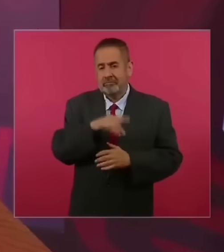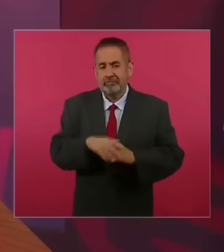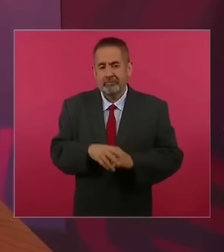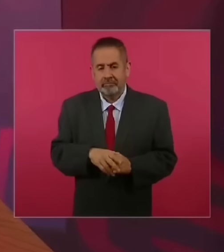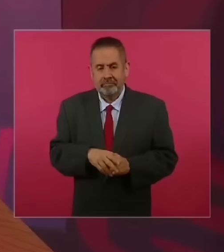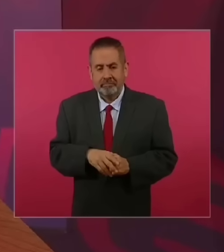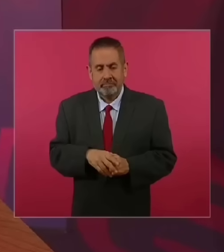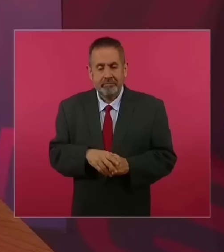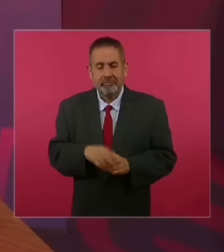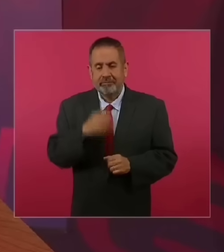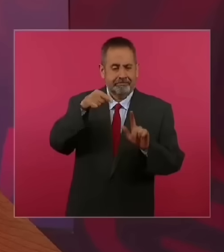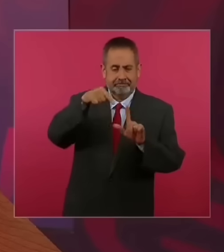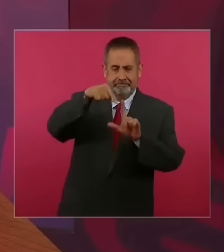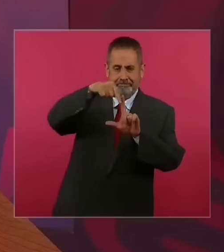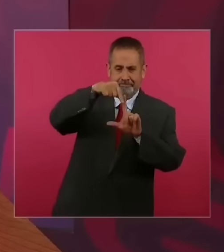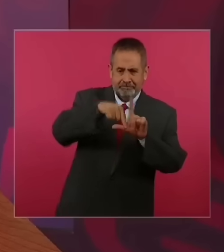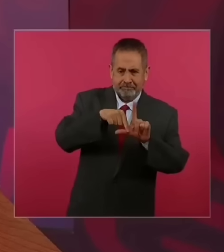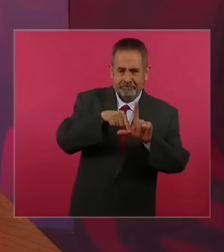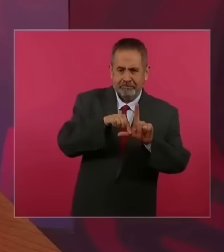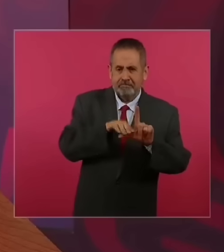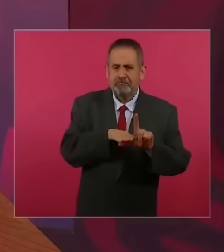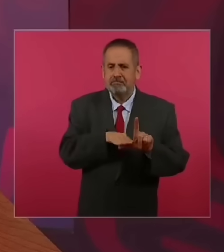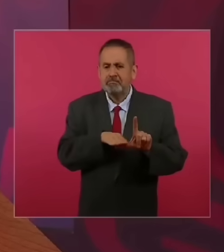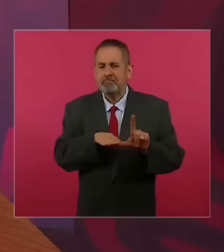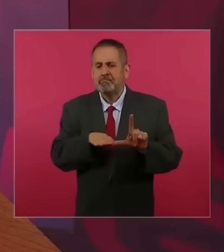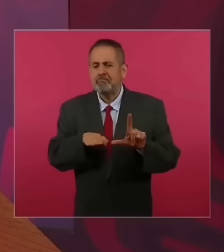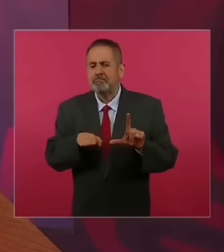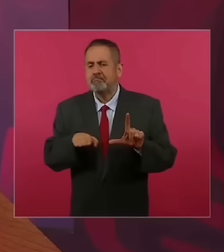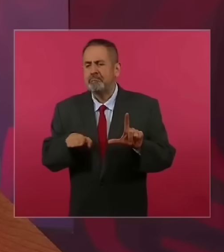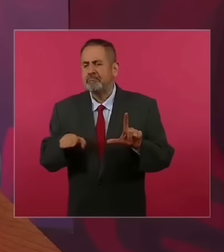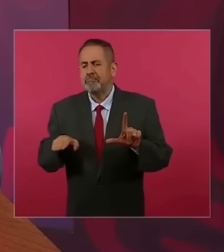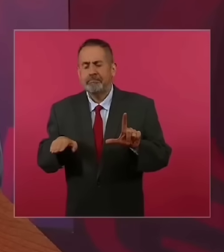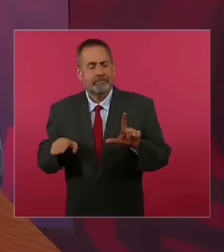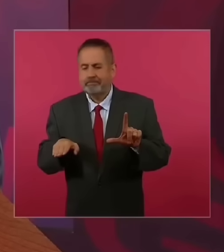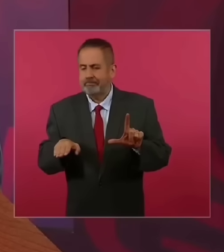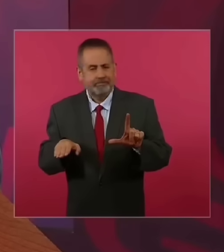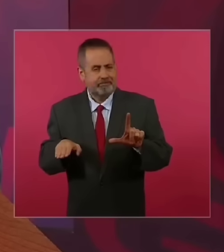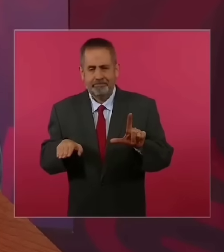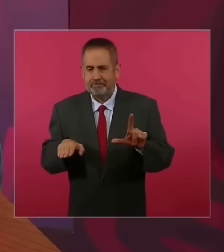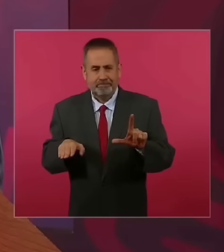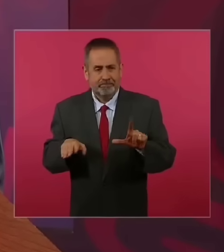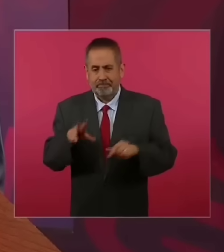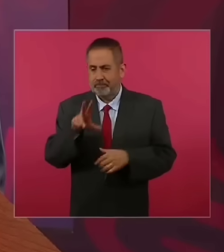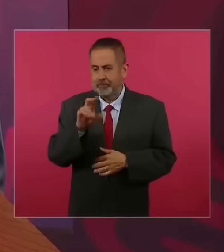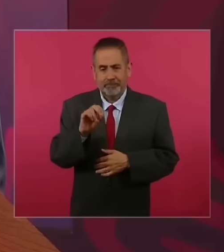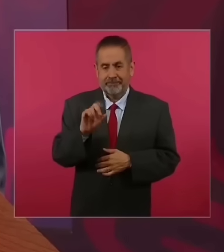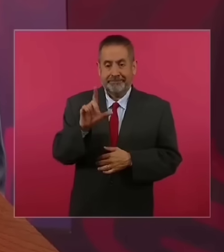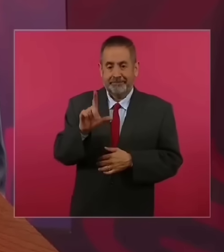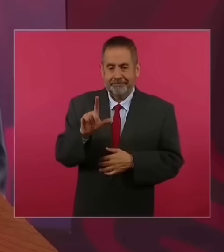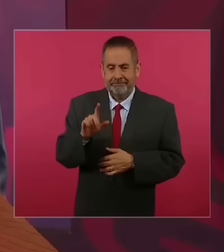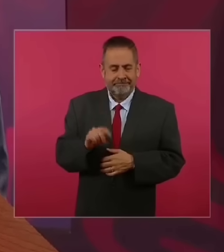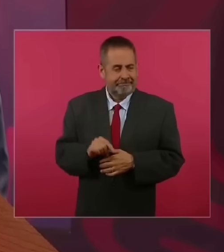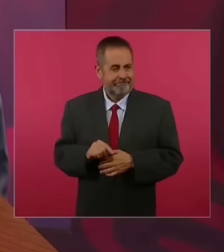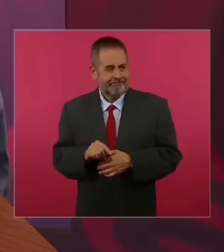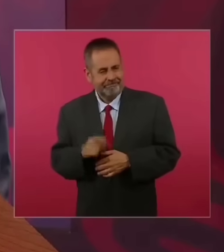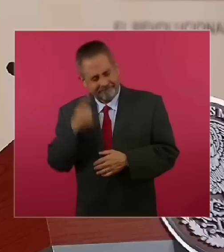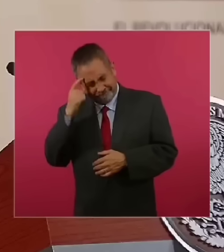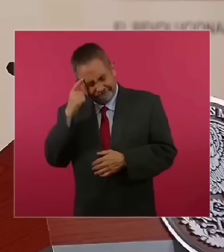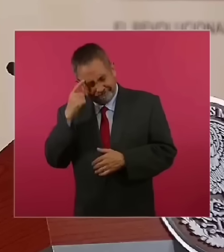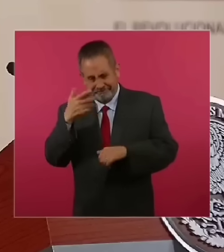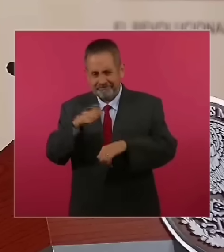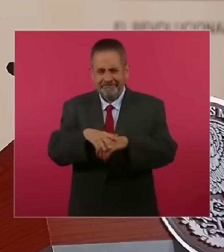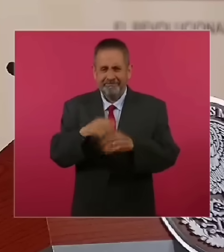nos íbamos a ir abajo por mucho tiempo. Y no fue una L. Dijimos, va a ser una